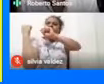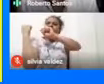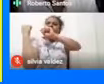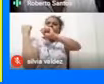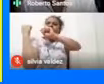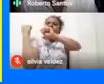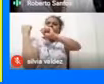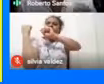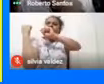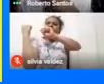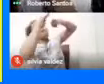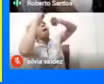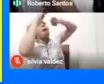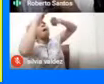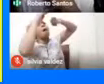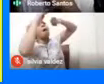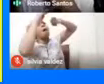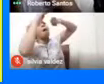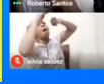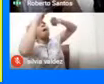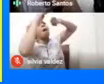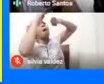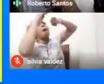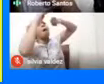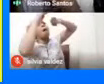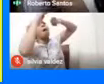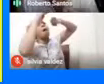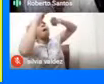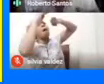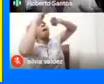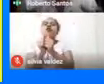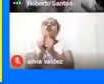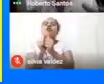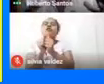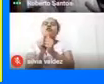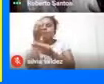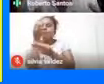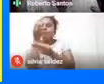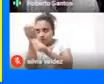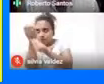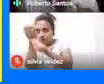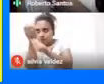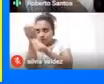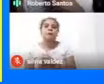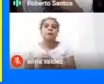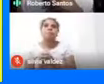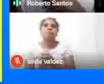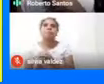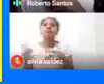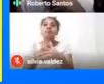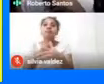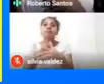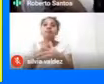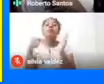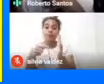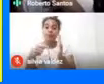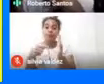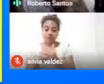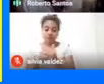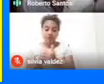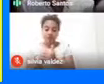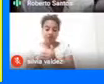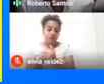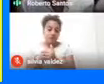directa Con la divinidad Entonces Por eso Ha sido Tan importante Ese